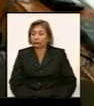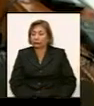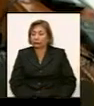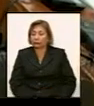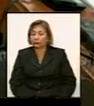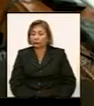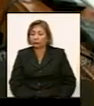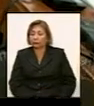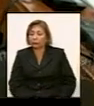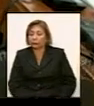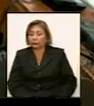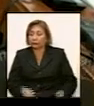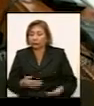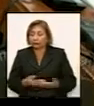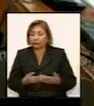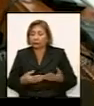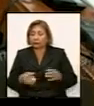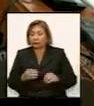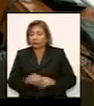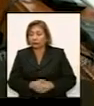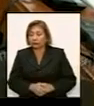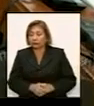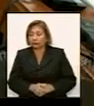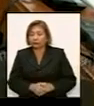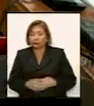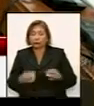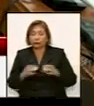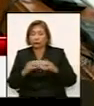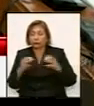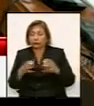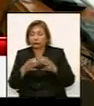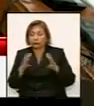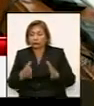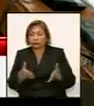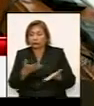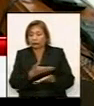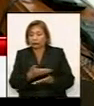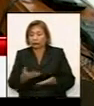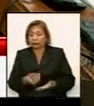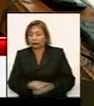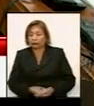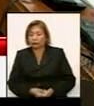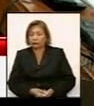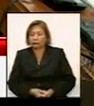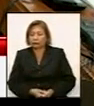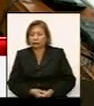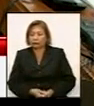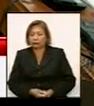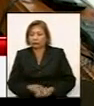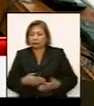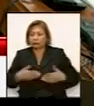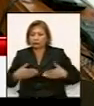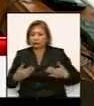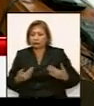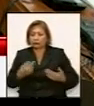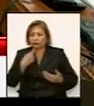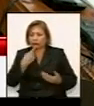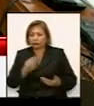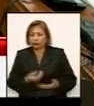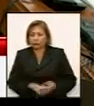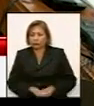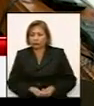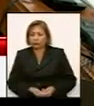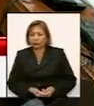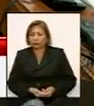La importancia de que los congresistas cumplamos con este rol de representación y podamos articular